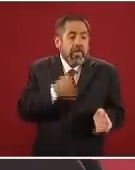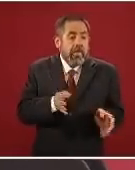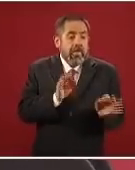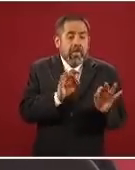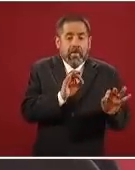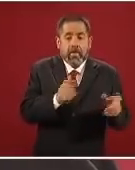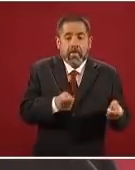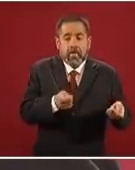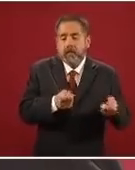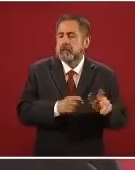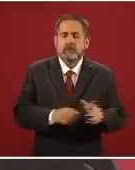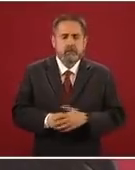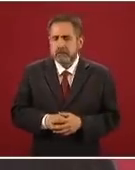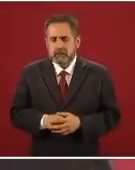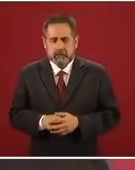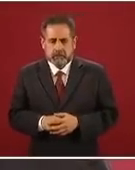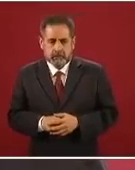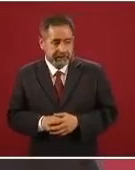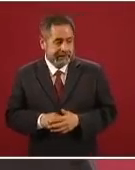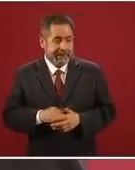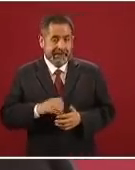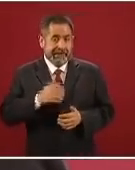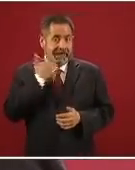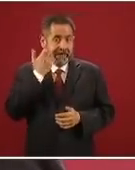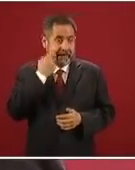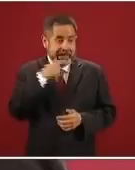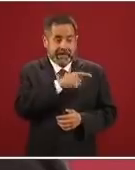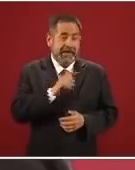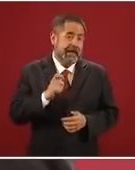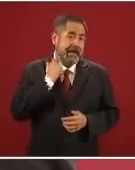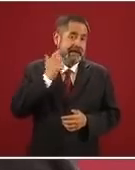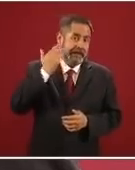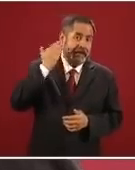porque esos grupos apostaron durante mucho tiempo